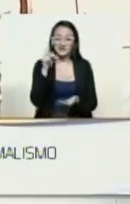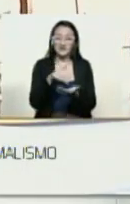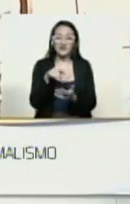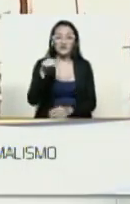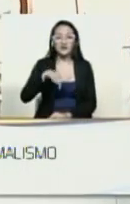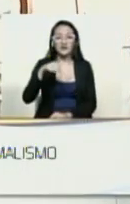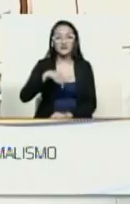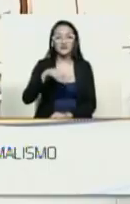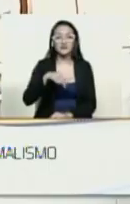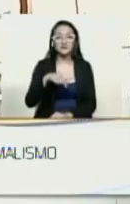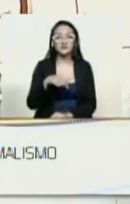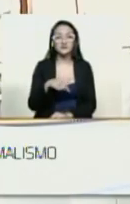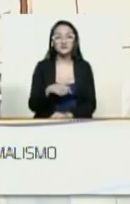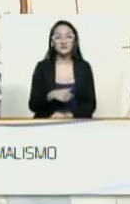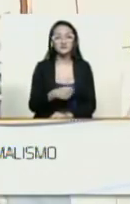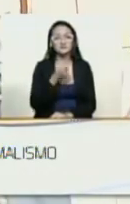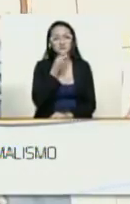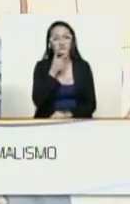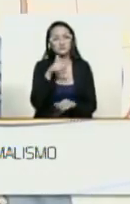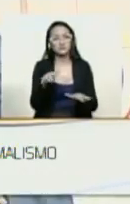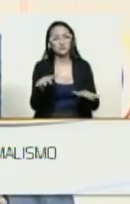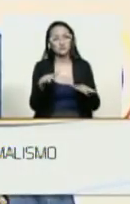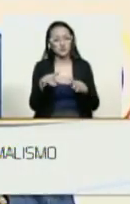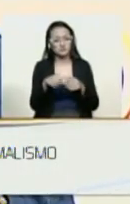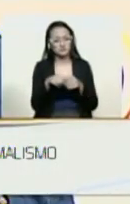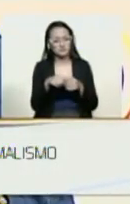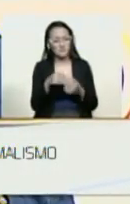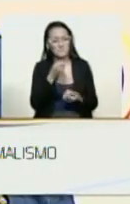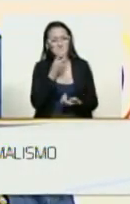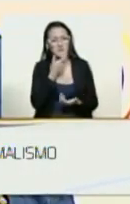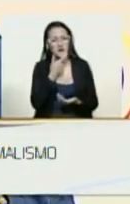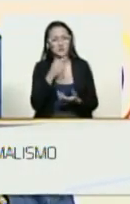esta monumental estructura